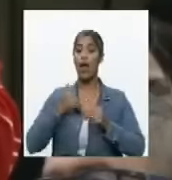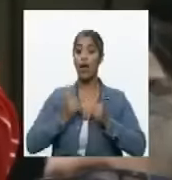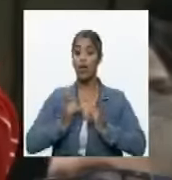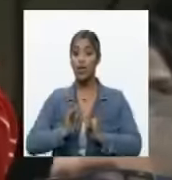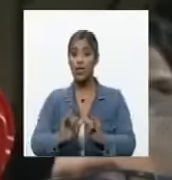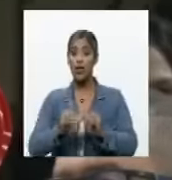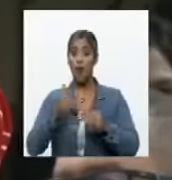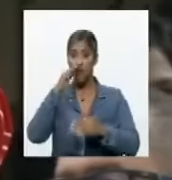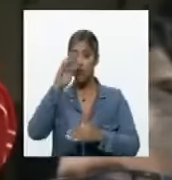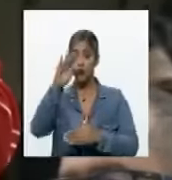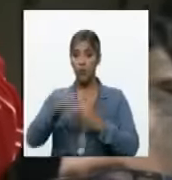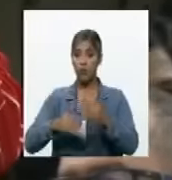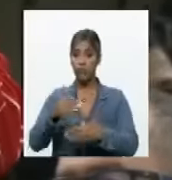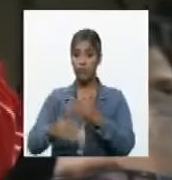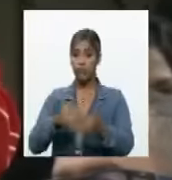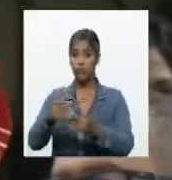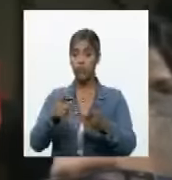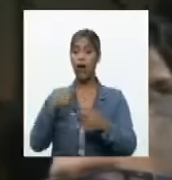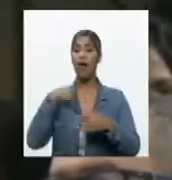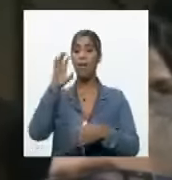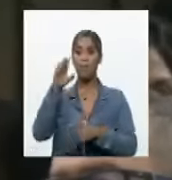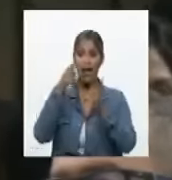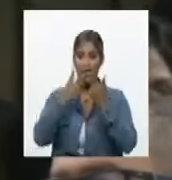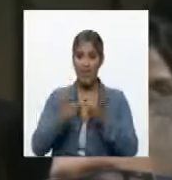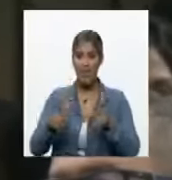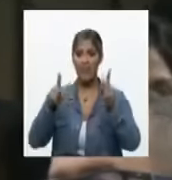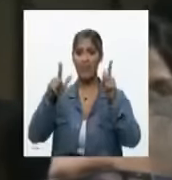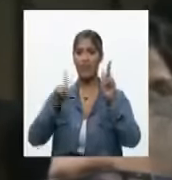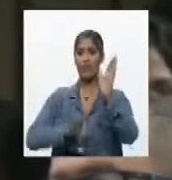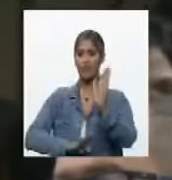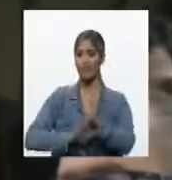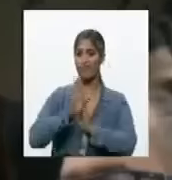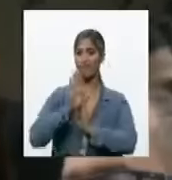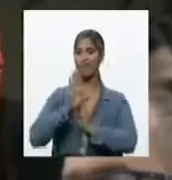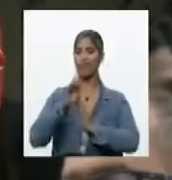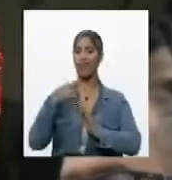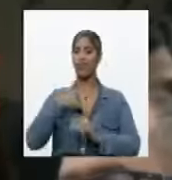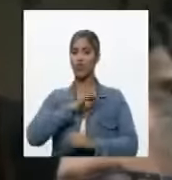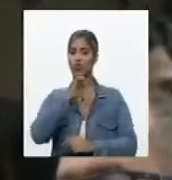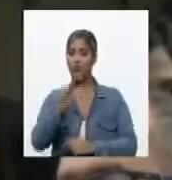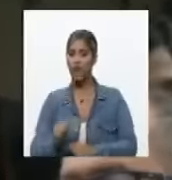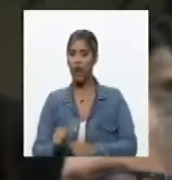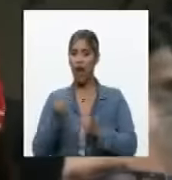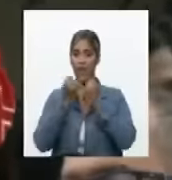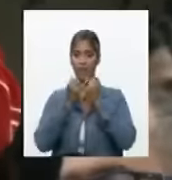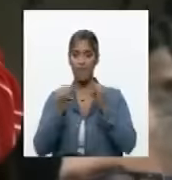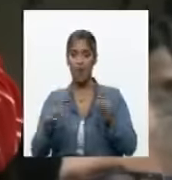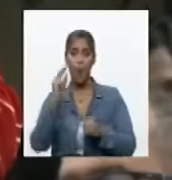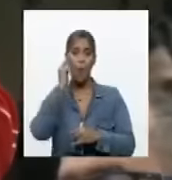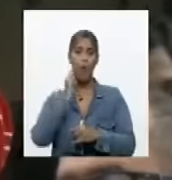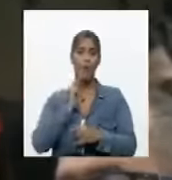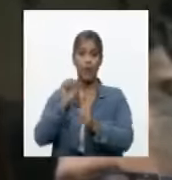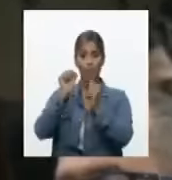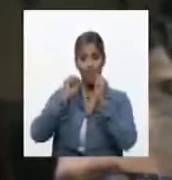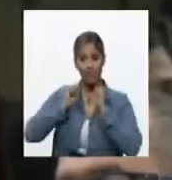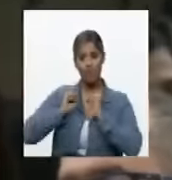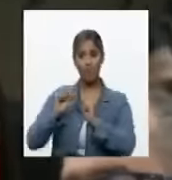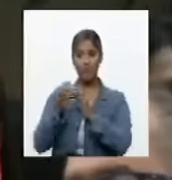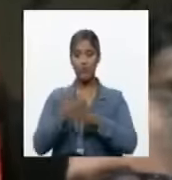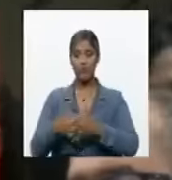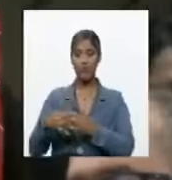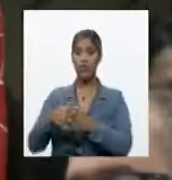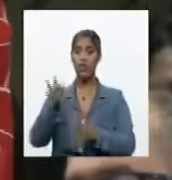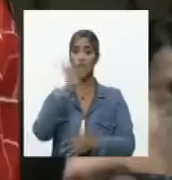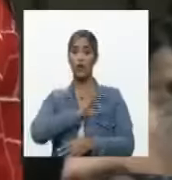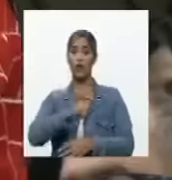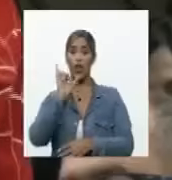y nuestras hijas crezcan en una patria libre, soberana, independiente, bolivariana, antiimperialista, socialista